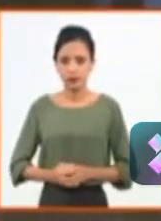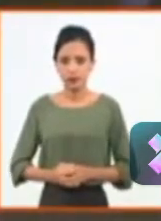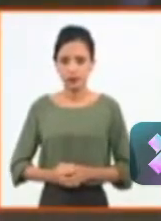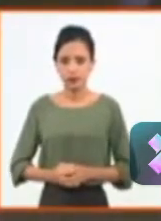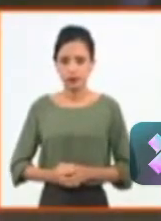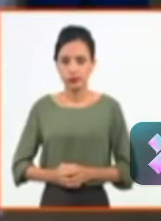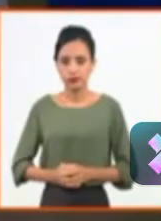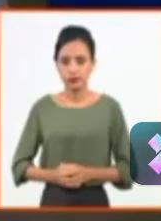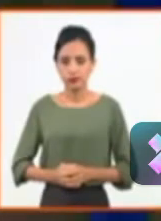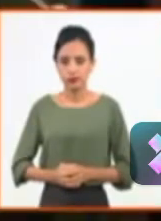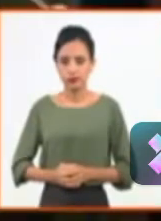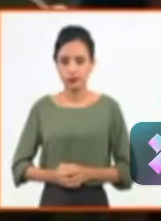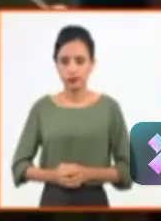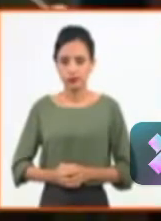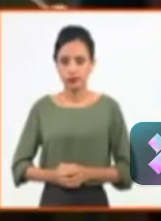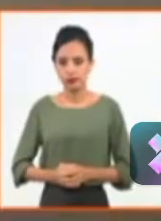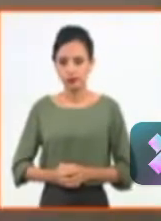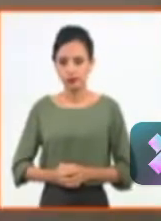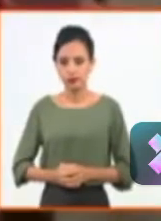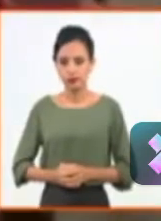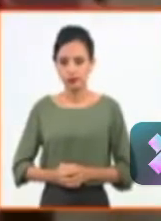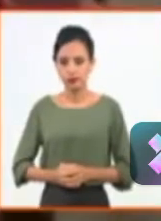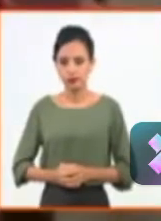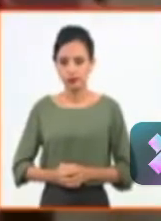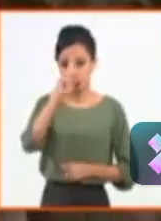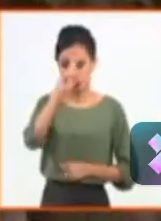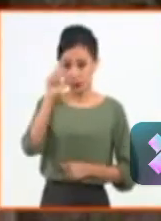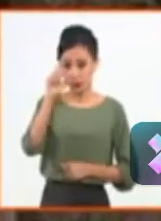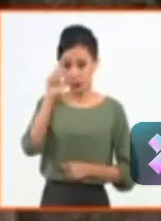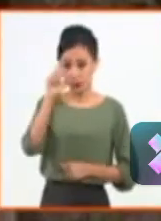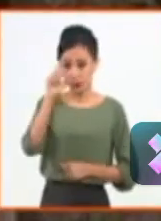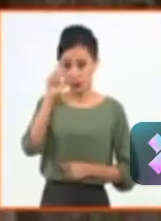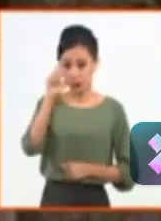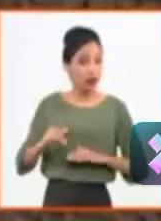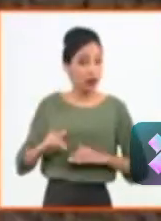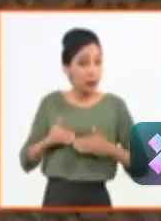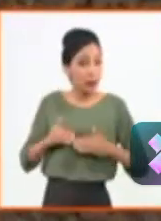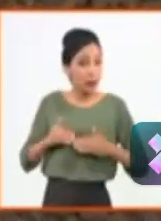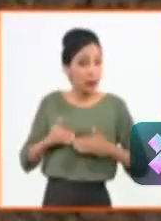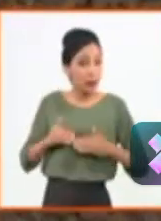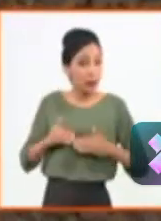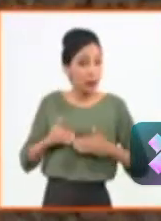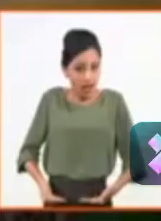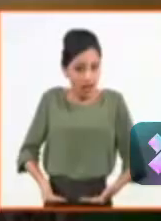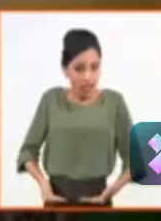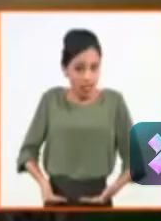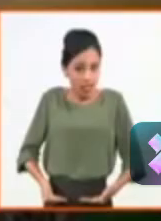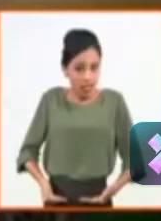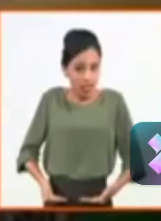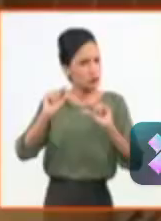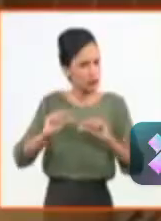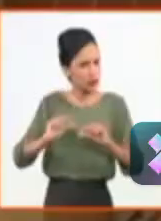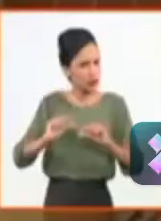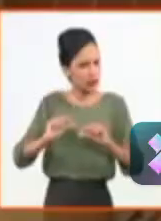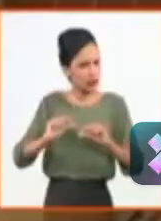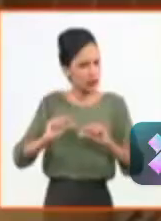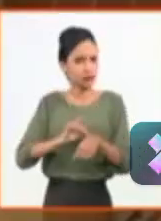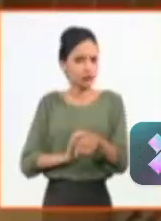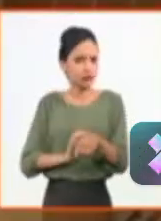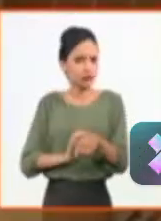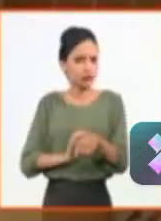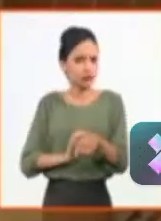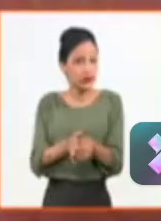Hospital ginecostétrico con atención embarazada no habían sido la población más afectada, algo que no ocurre en esta